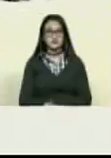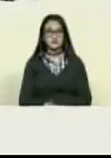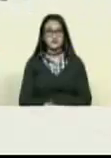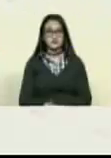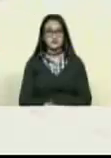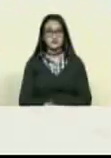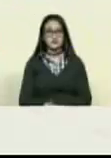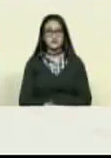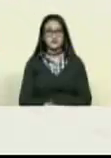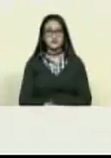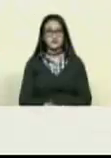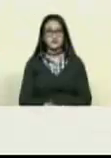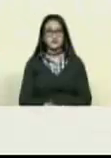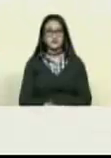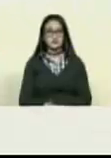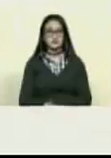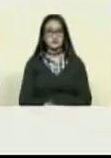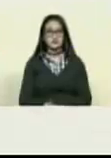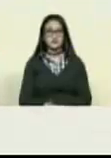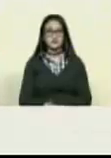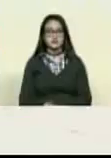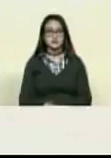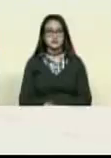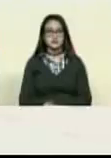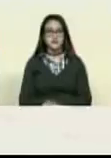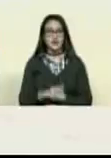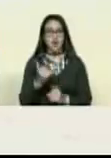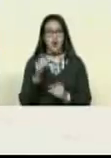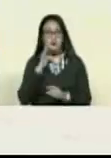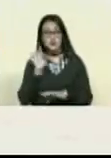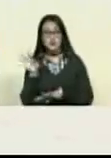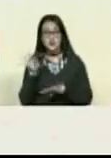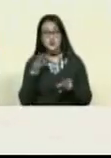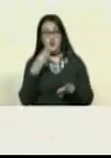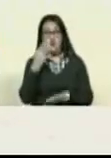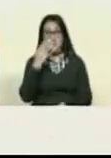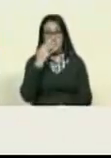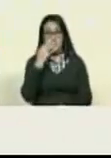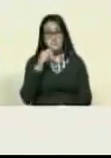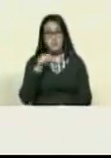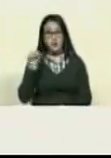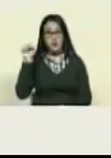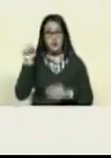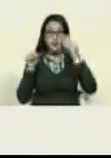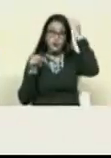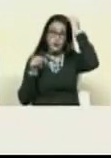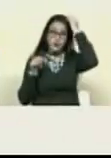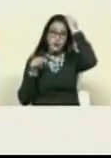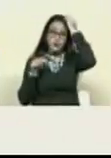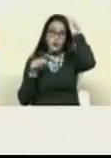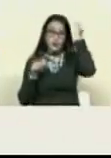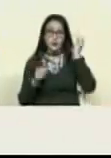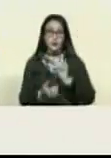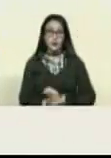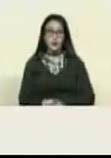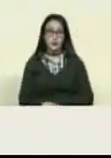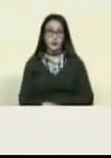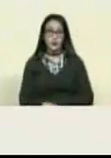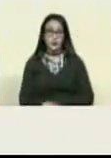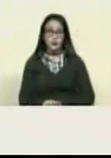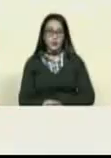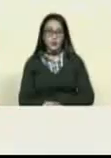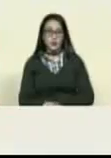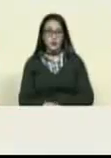Con vista al ciudadano presidente constitucional de la República Bolivariana de Venezuela, Nicolás Maduro